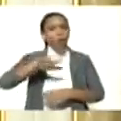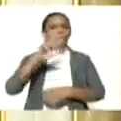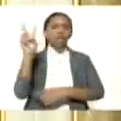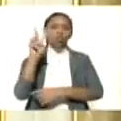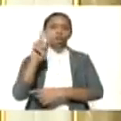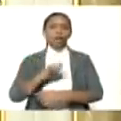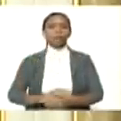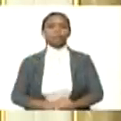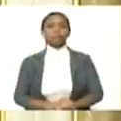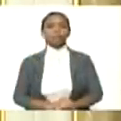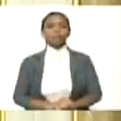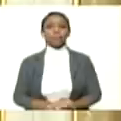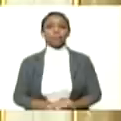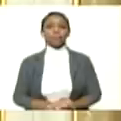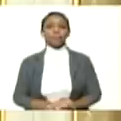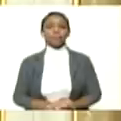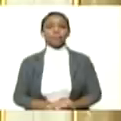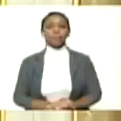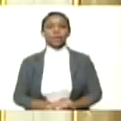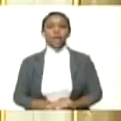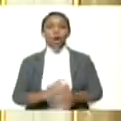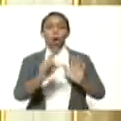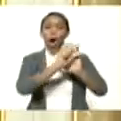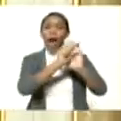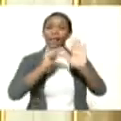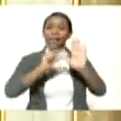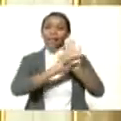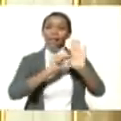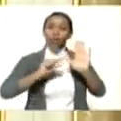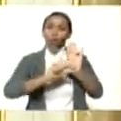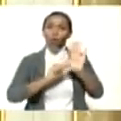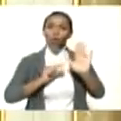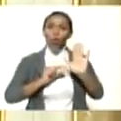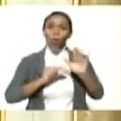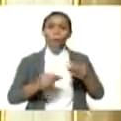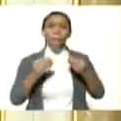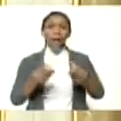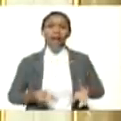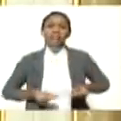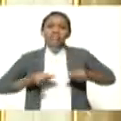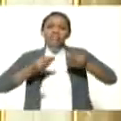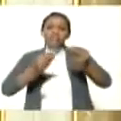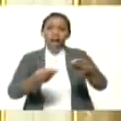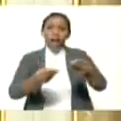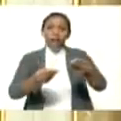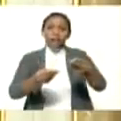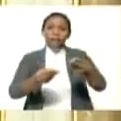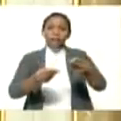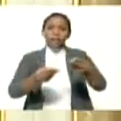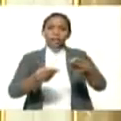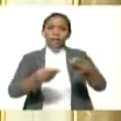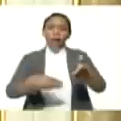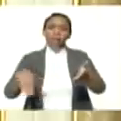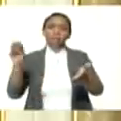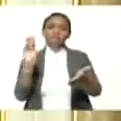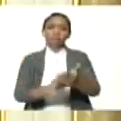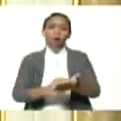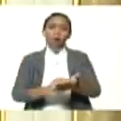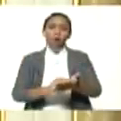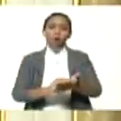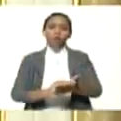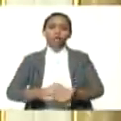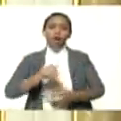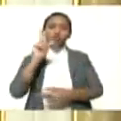Venezuela. Los artículos para garantizar el establecimiento de